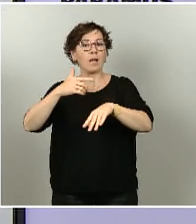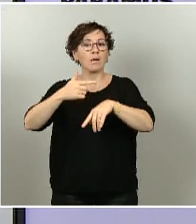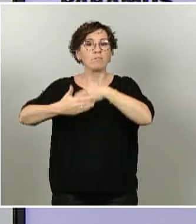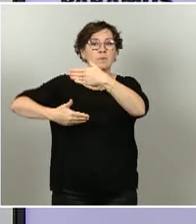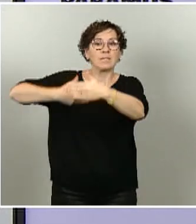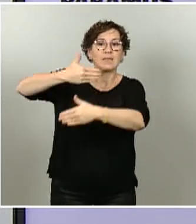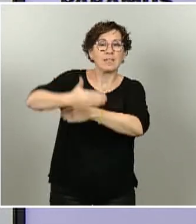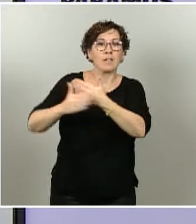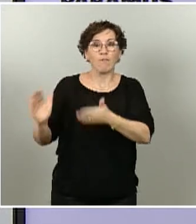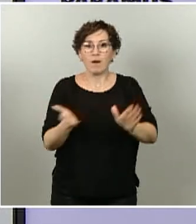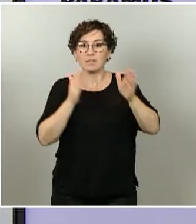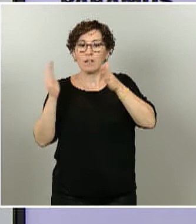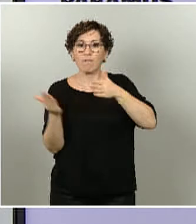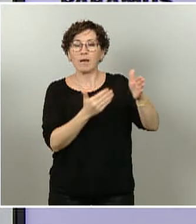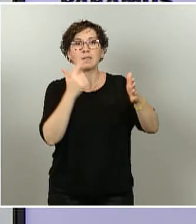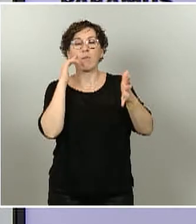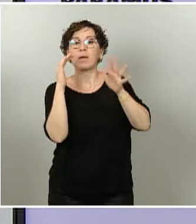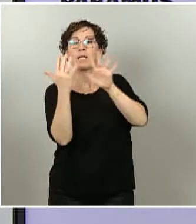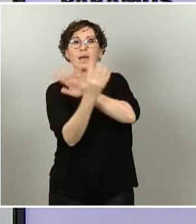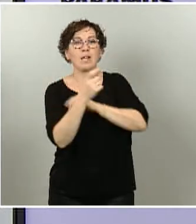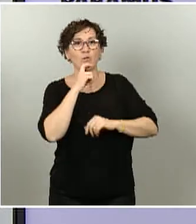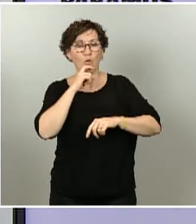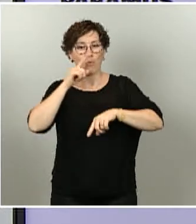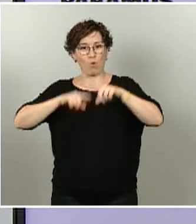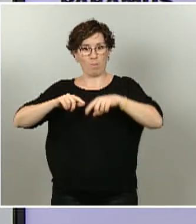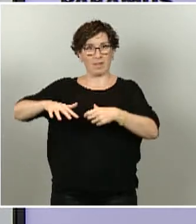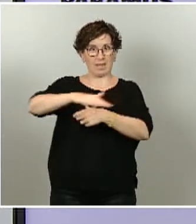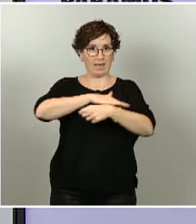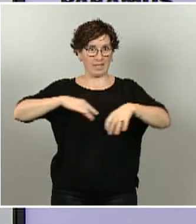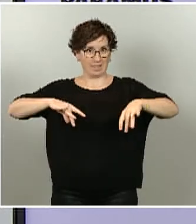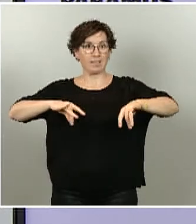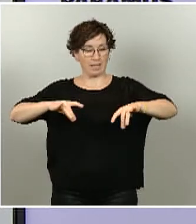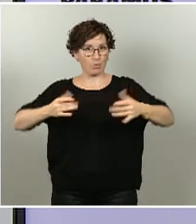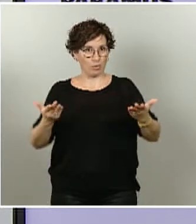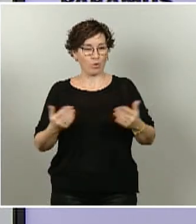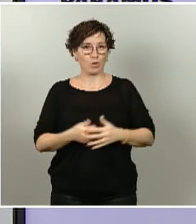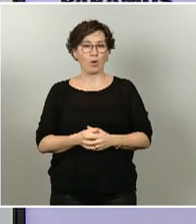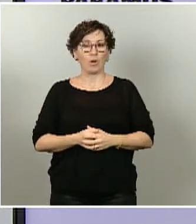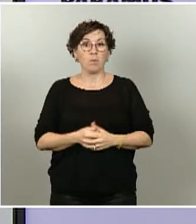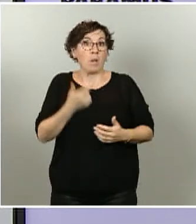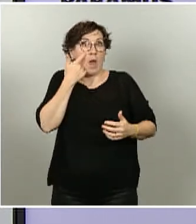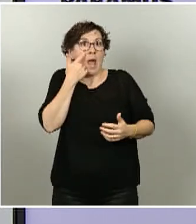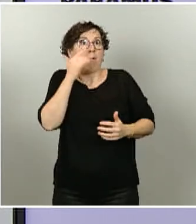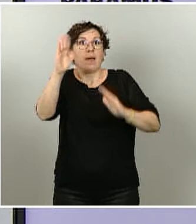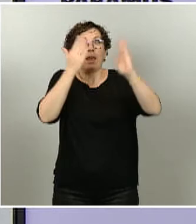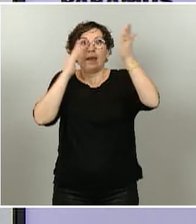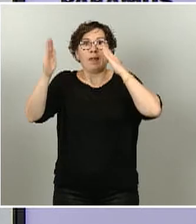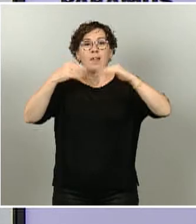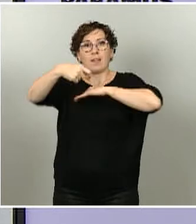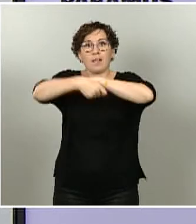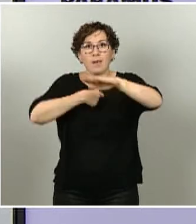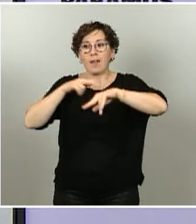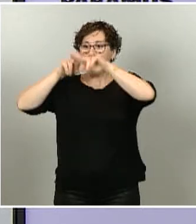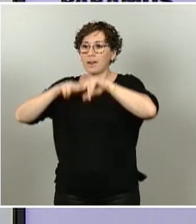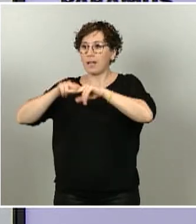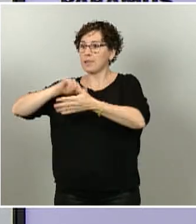una determinada unidad territorial. Pero vamos a esperar a ver las peticiones que hay, el análisis que hagan los técnicos y a la reunión bilateral que podamos tener